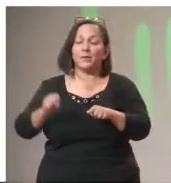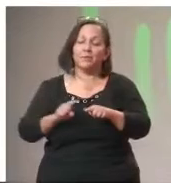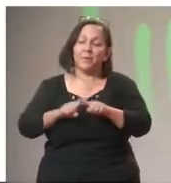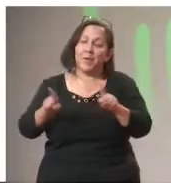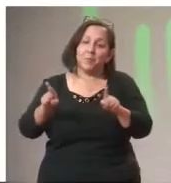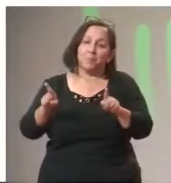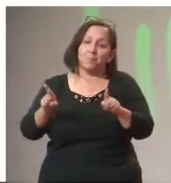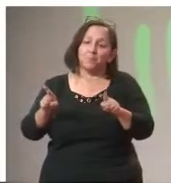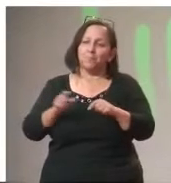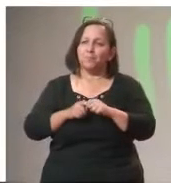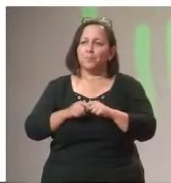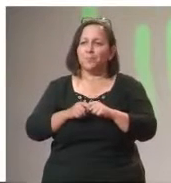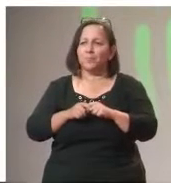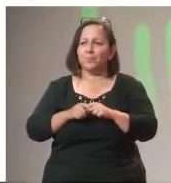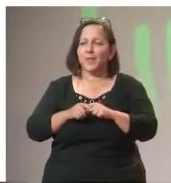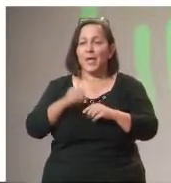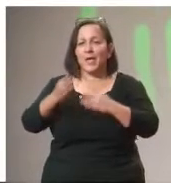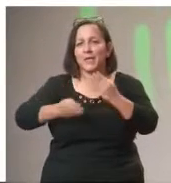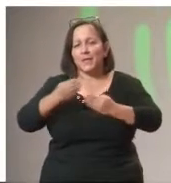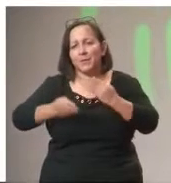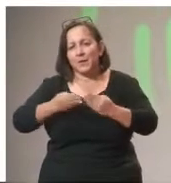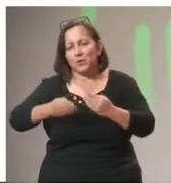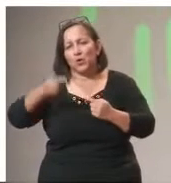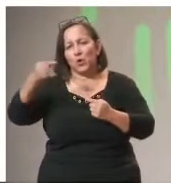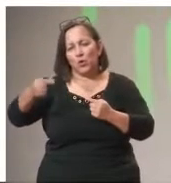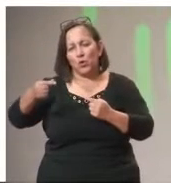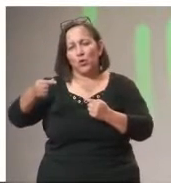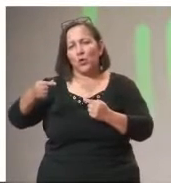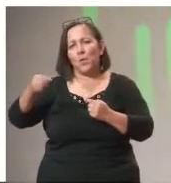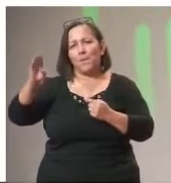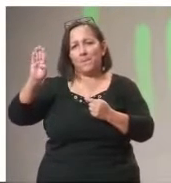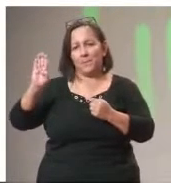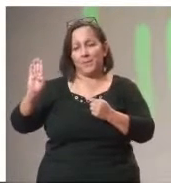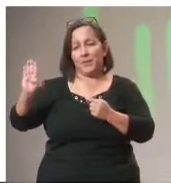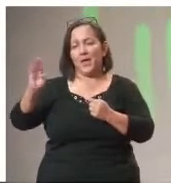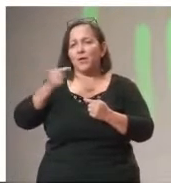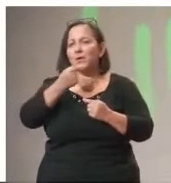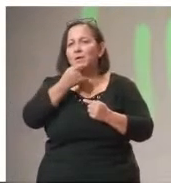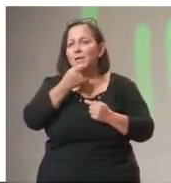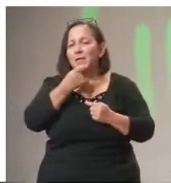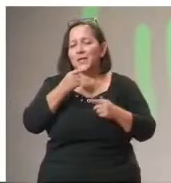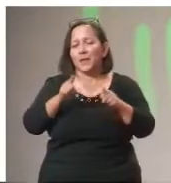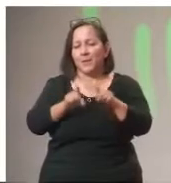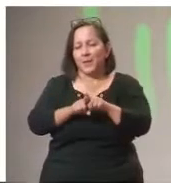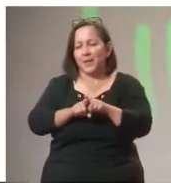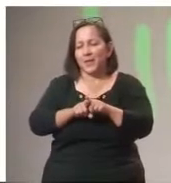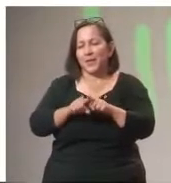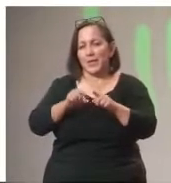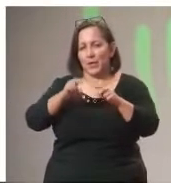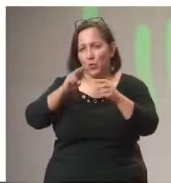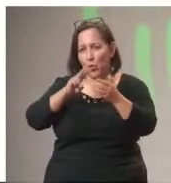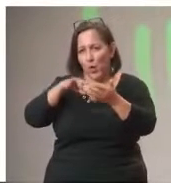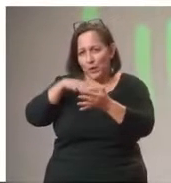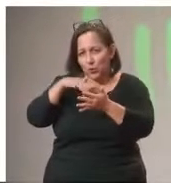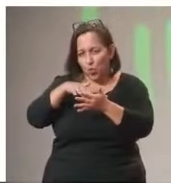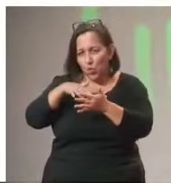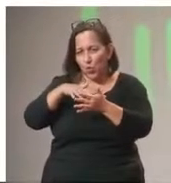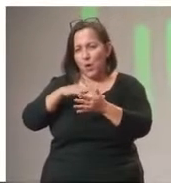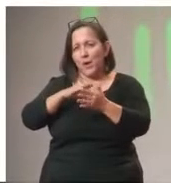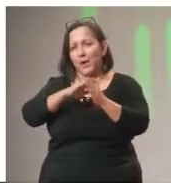Curiosamente, el Servicio Geológico Británico, cuando hizo las primeras perforaciones en el Valle Central, encontró exactamente lo